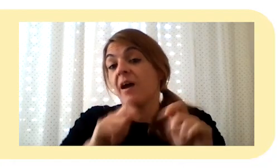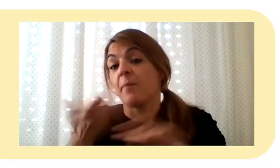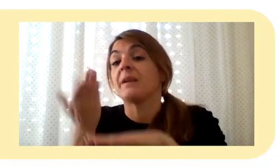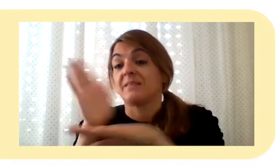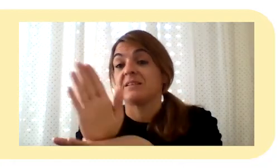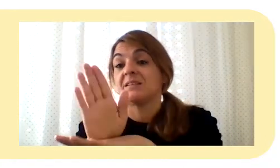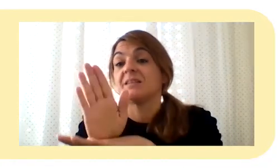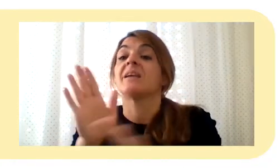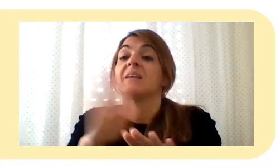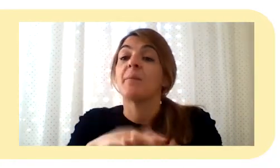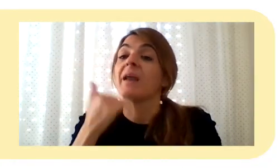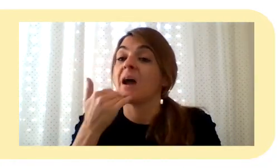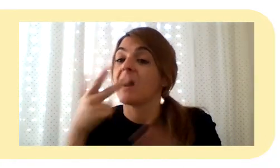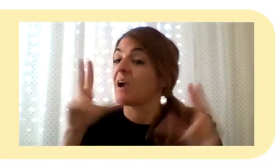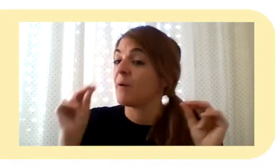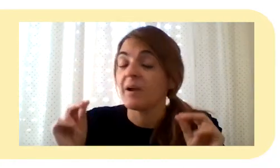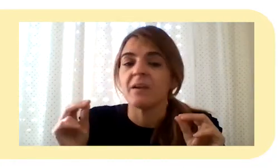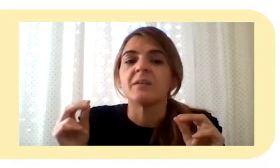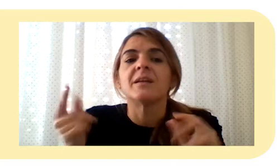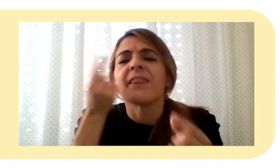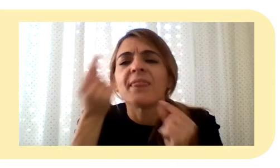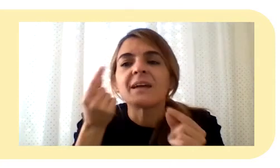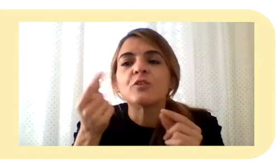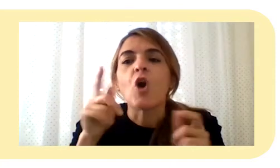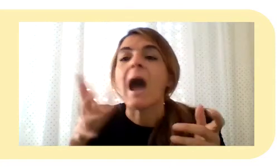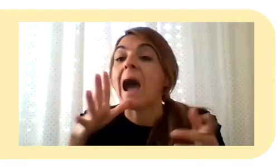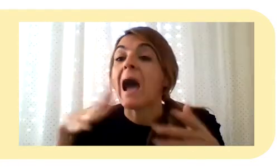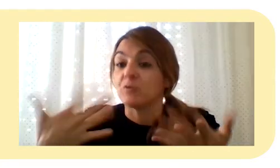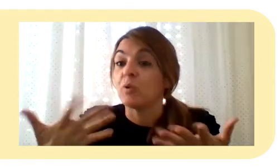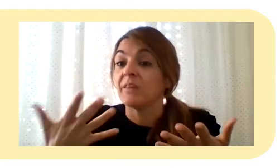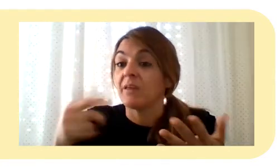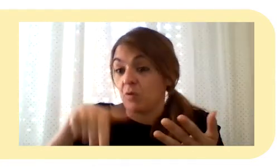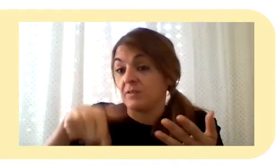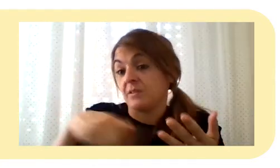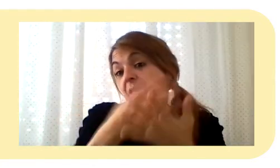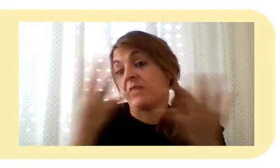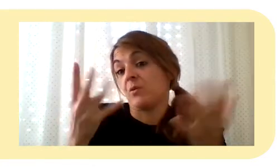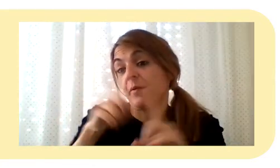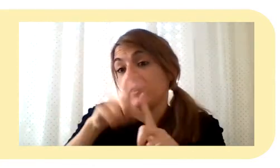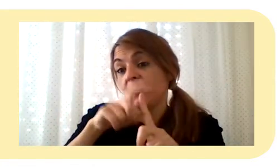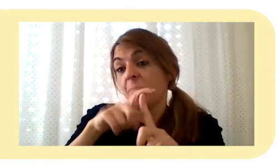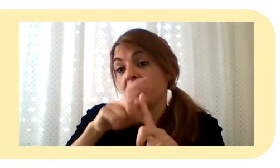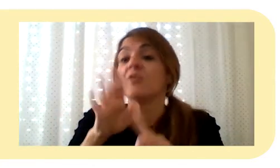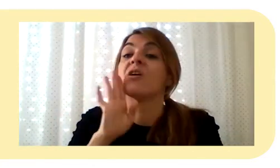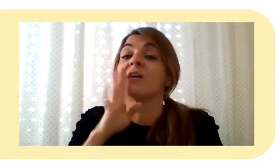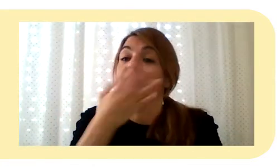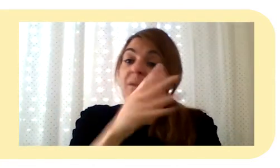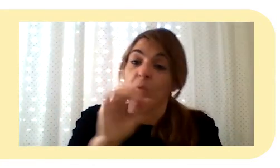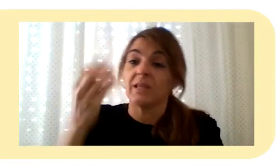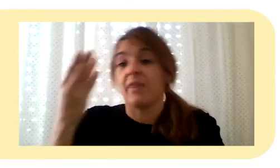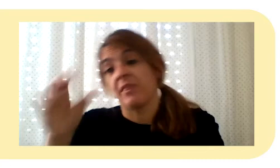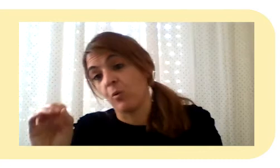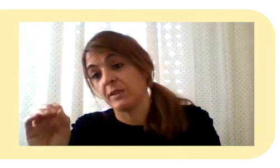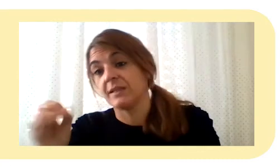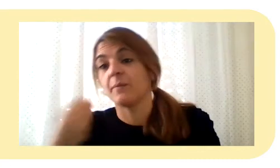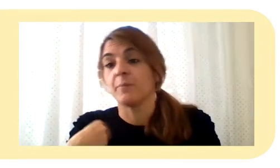acabando, os muestro los datos actualizados a 19 de mayo del Global Health 50-50, esta ONG que